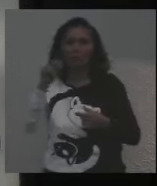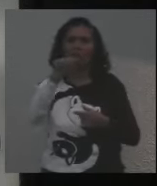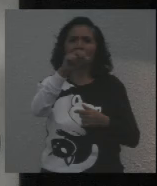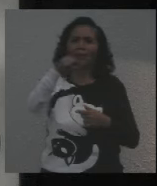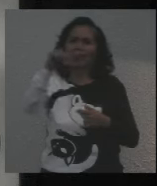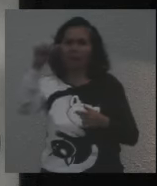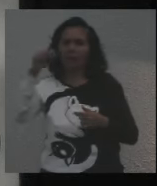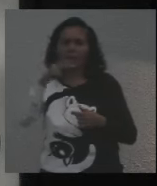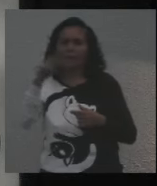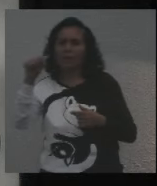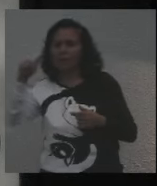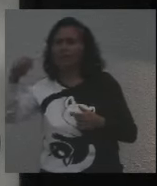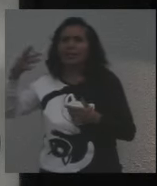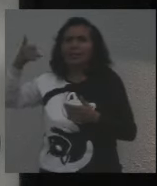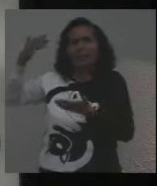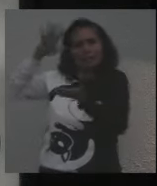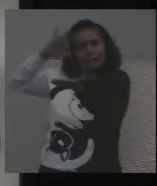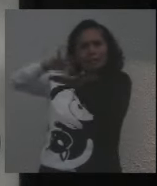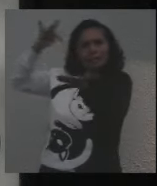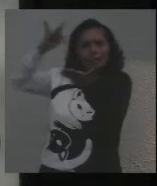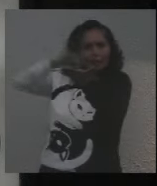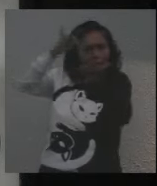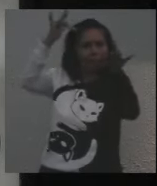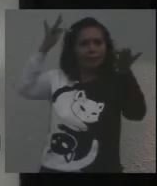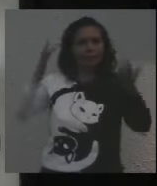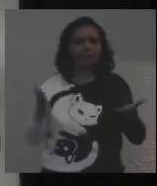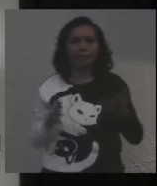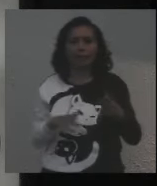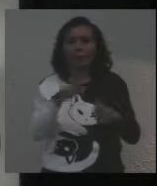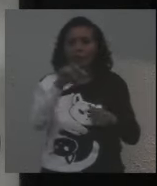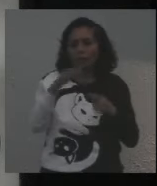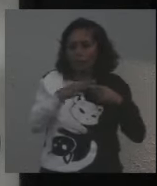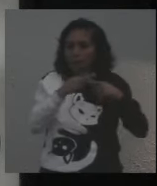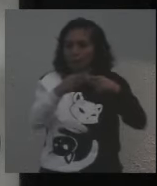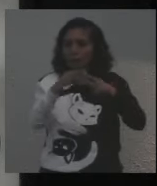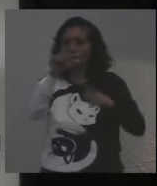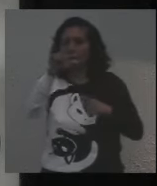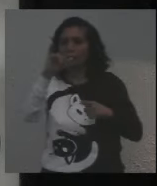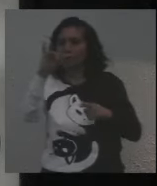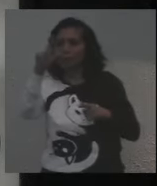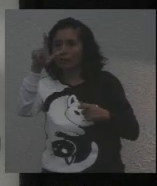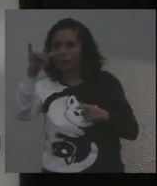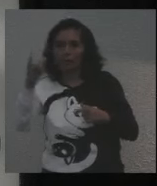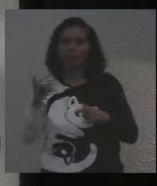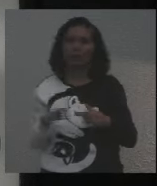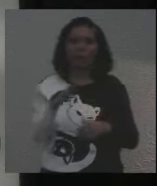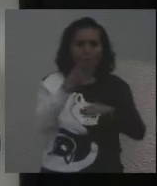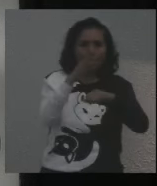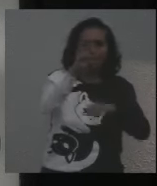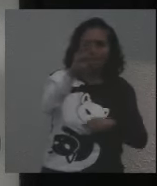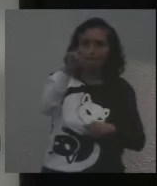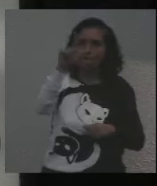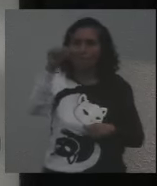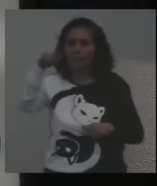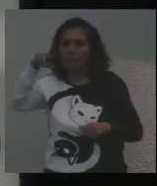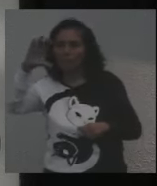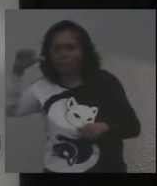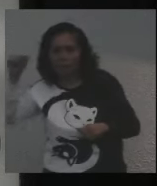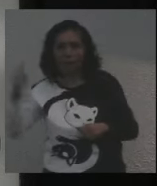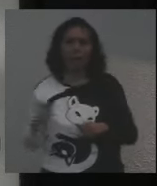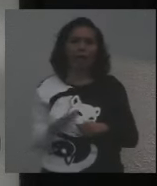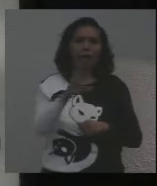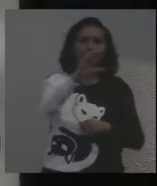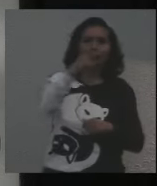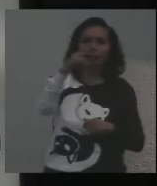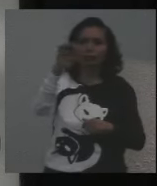atenea Gracias en representación de Lili gracias a Blanca a Diego a Chepe Muchísimas